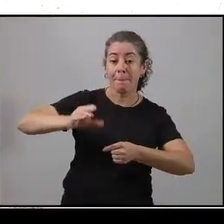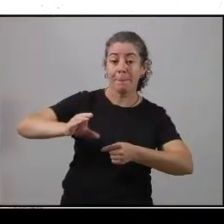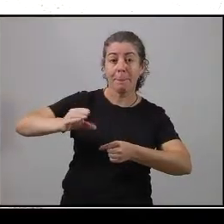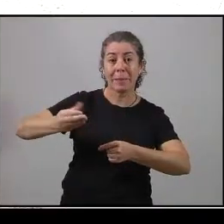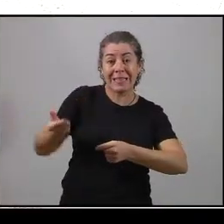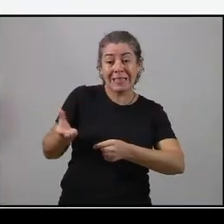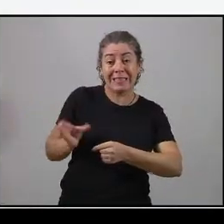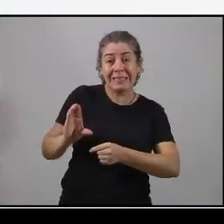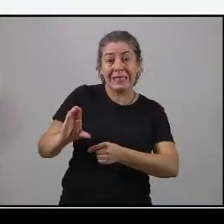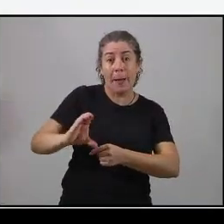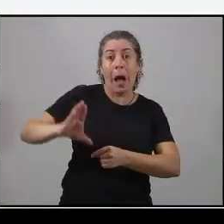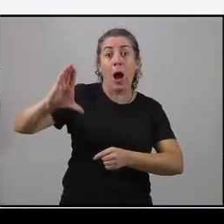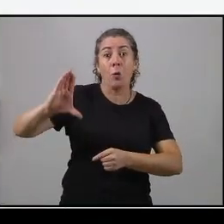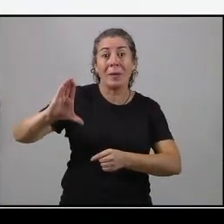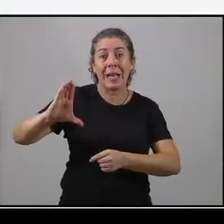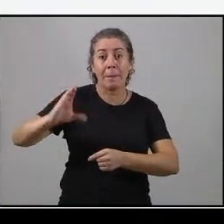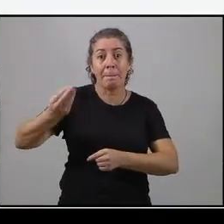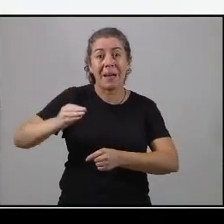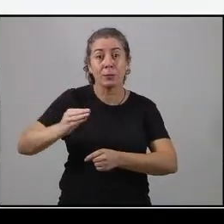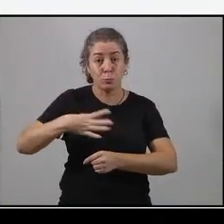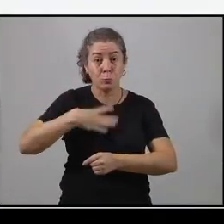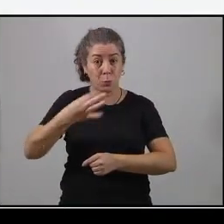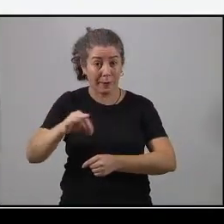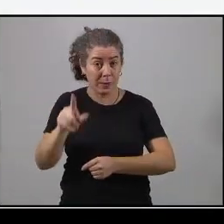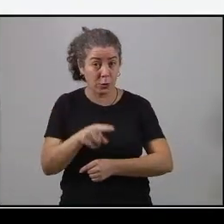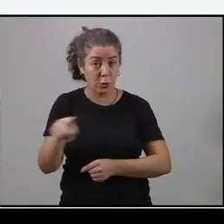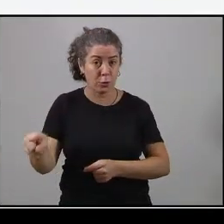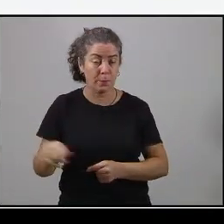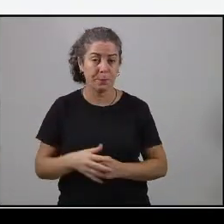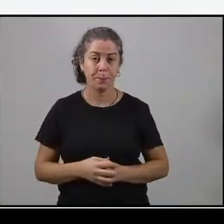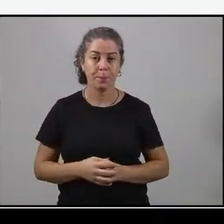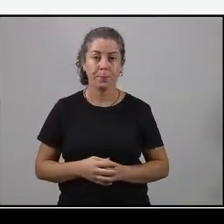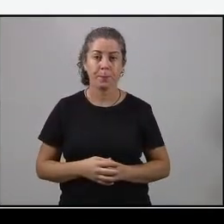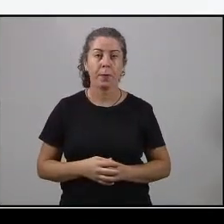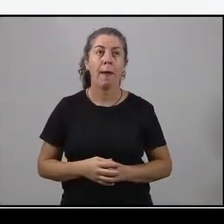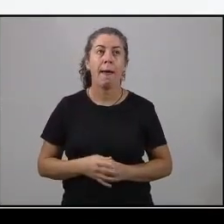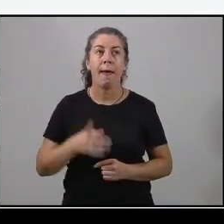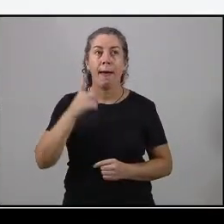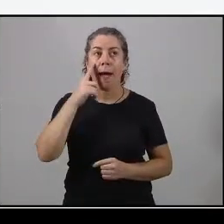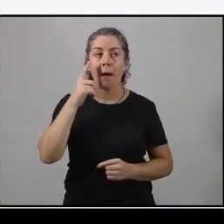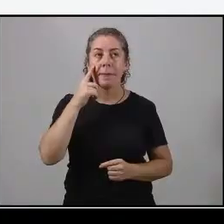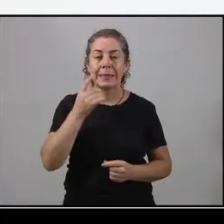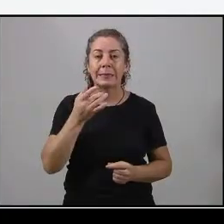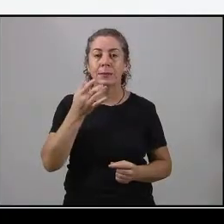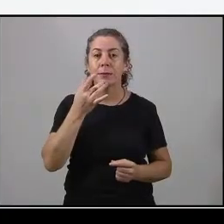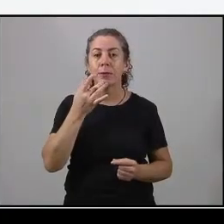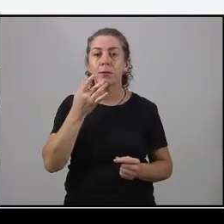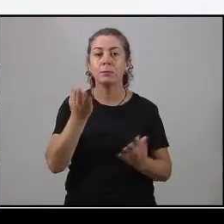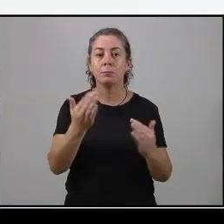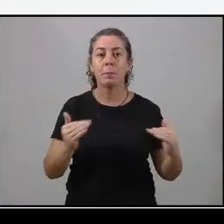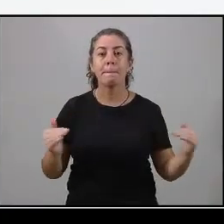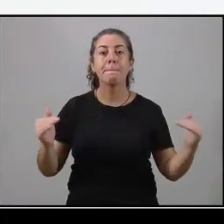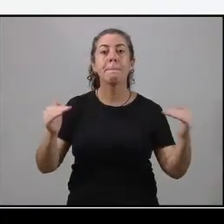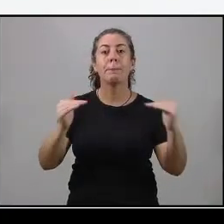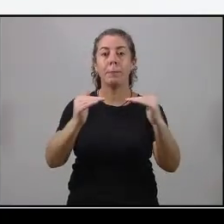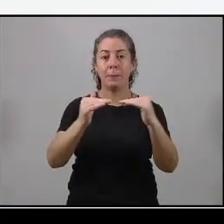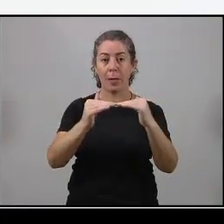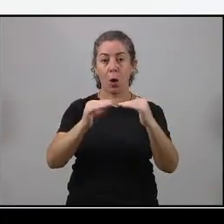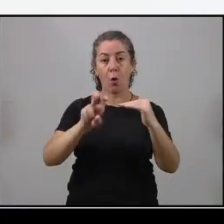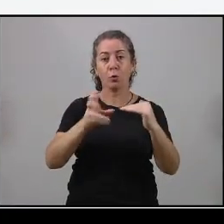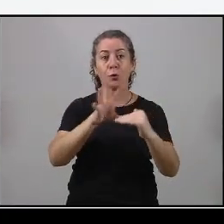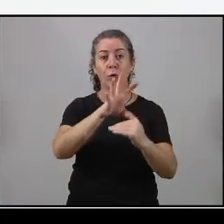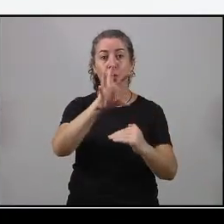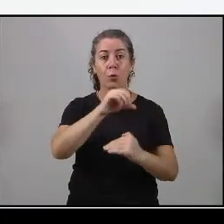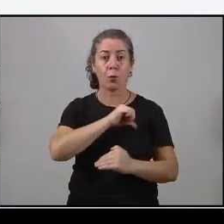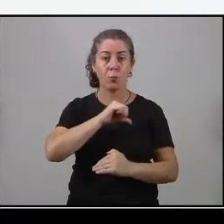cantidad? Bien, en cuanto a llegar a la media en otras regiones, hemos cifrado